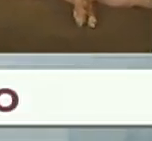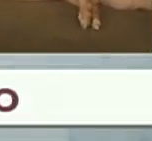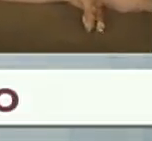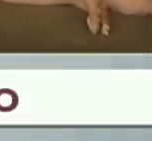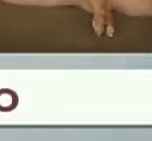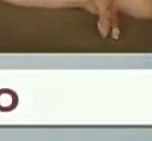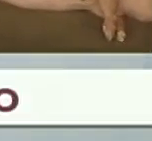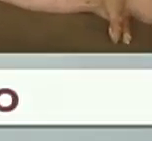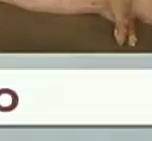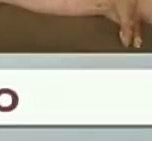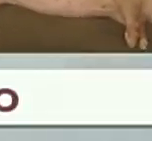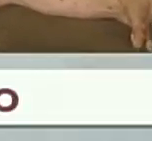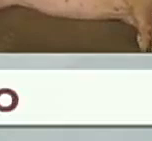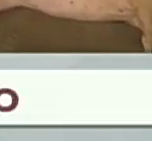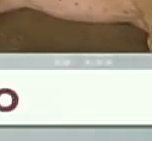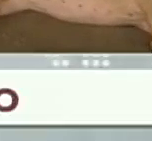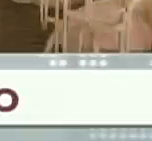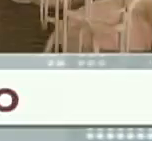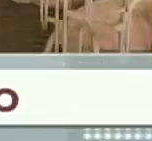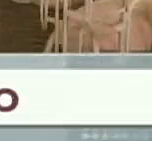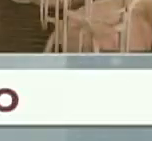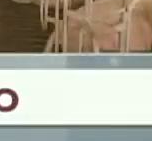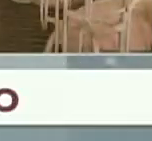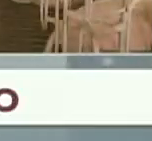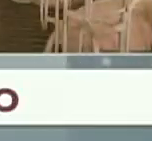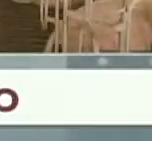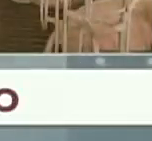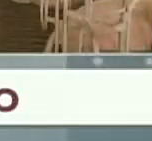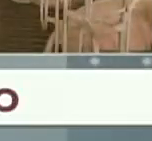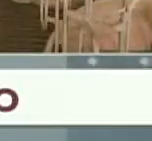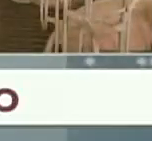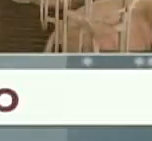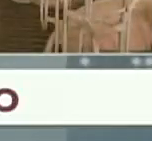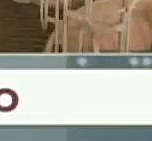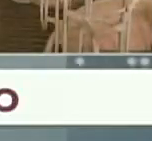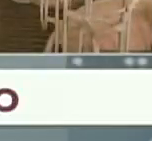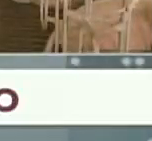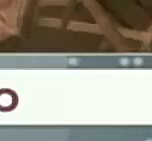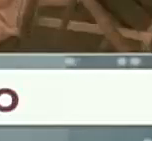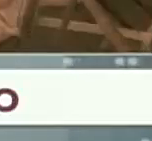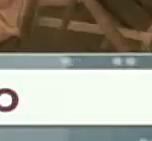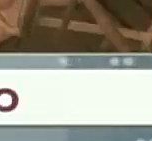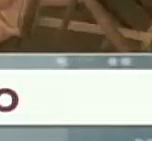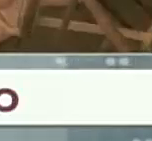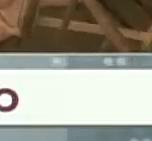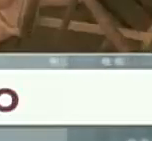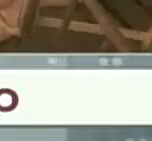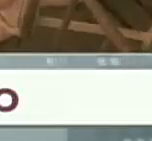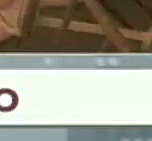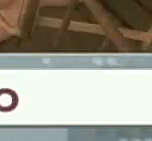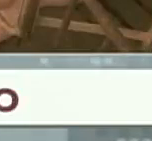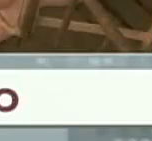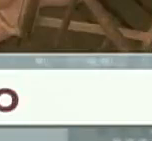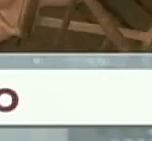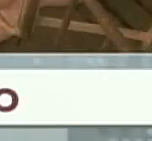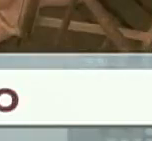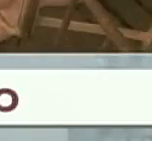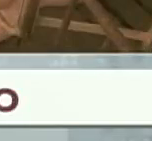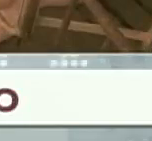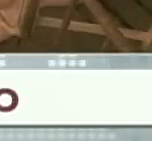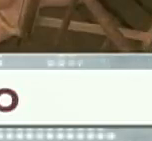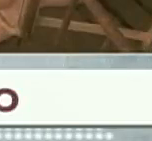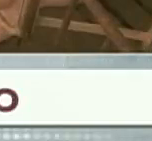específicamente, para cerdo, puerco, como le quiera poner, y la producción. Y